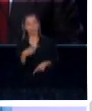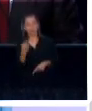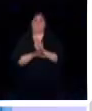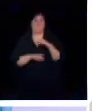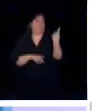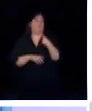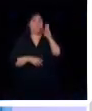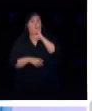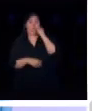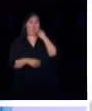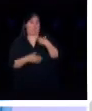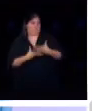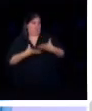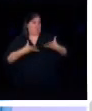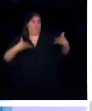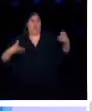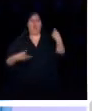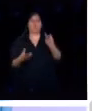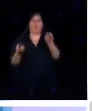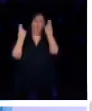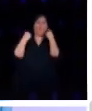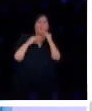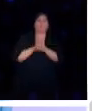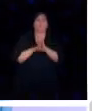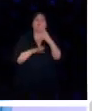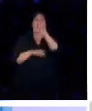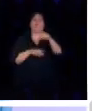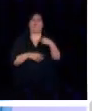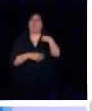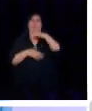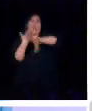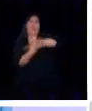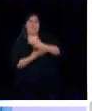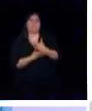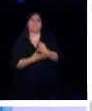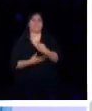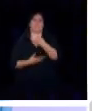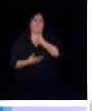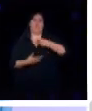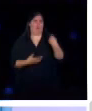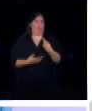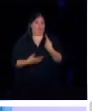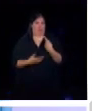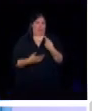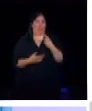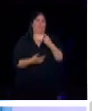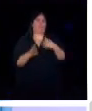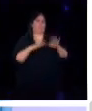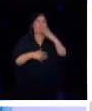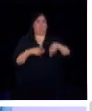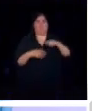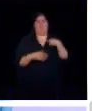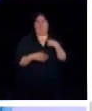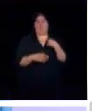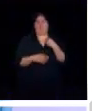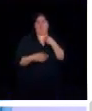una subestimación de la capacidad que debe tener el Estado para equiparar e igualar las oportunidades. Un